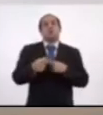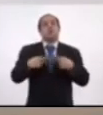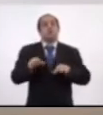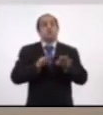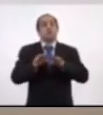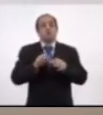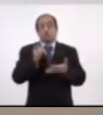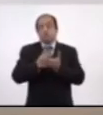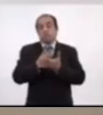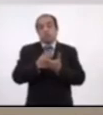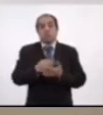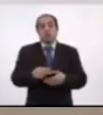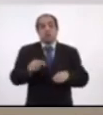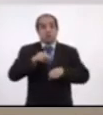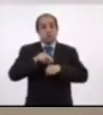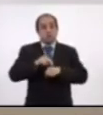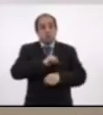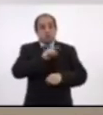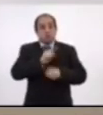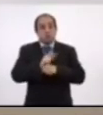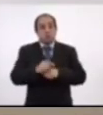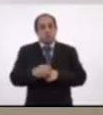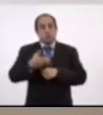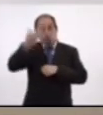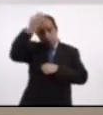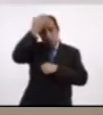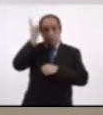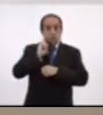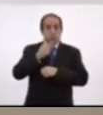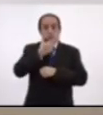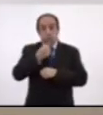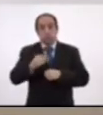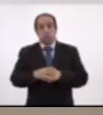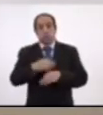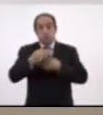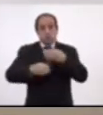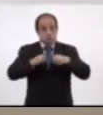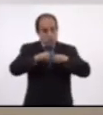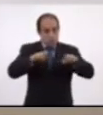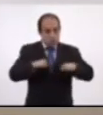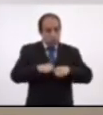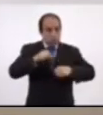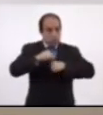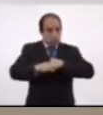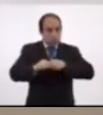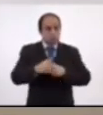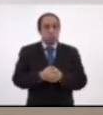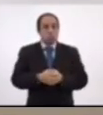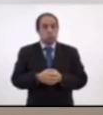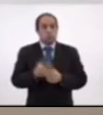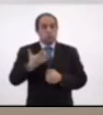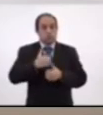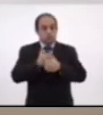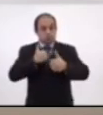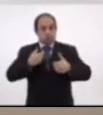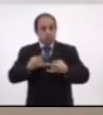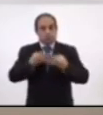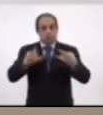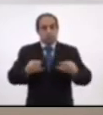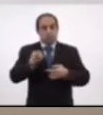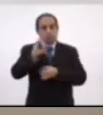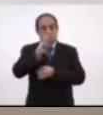médicos especialistas, enfermeras, enfermeros, sino todo el team quirúrgico. Porque había un rezago histórico del Seguro